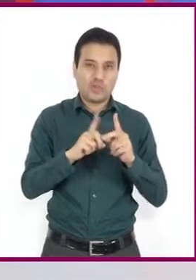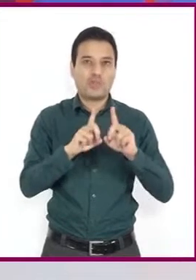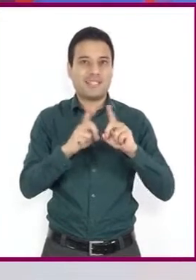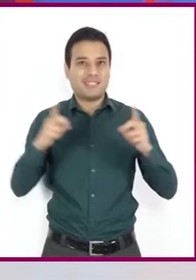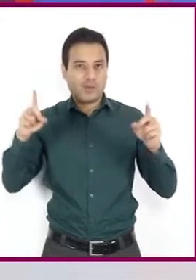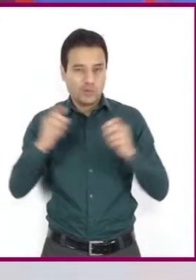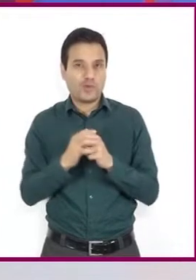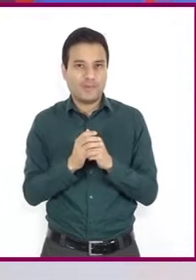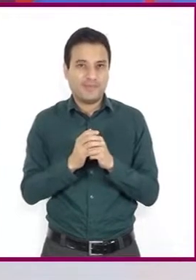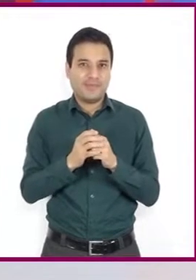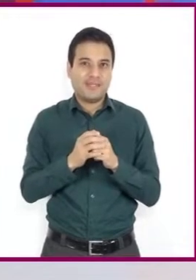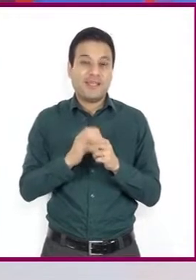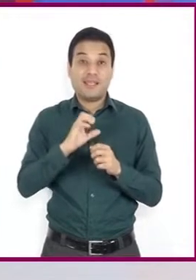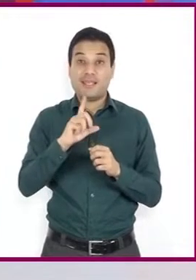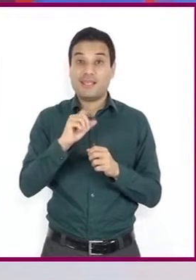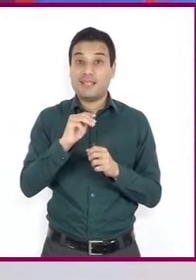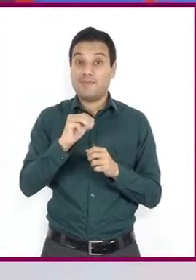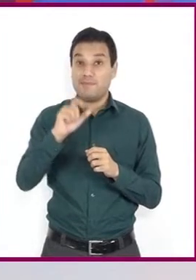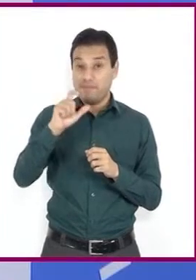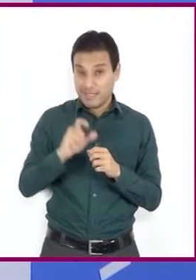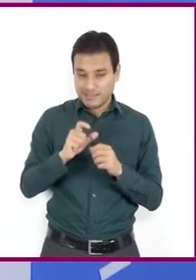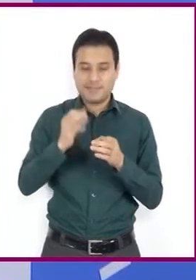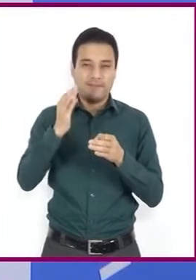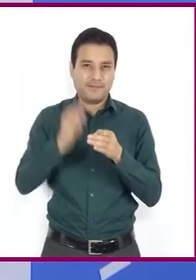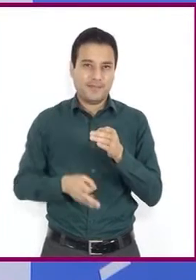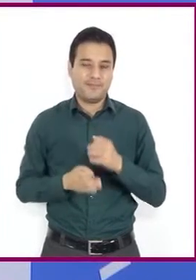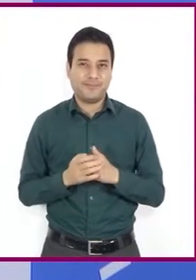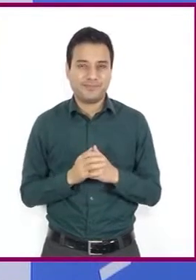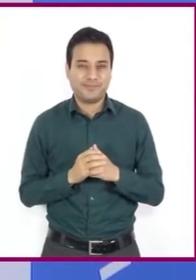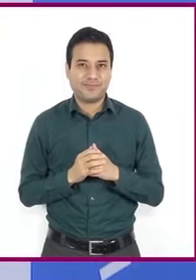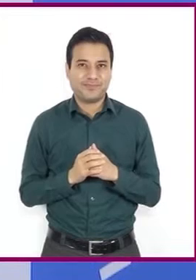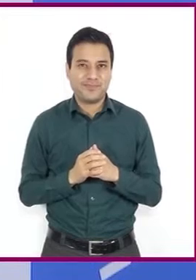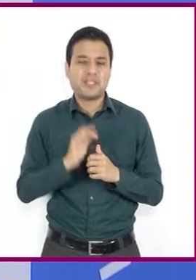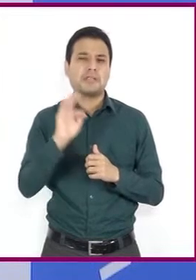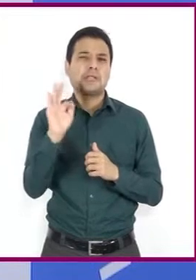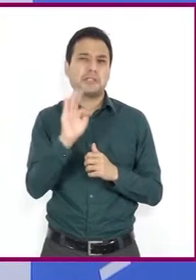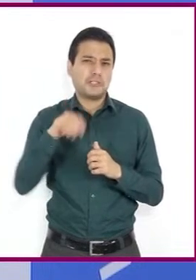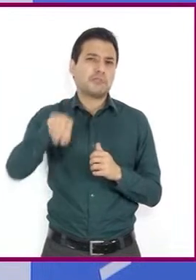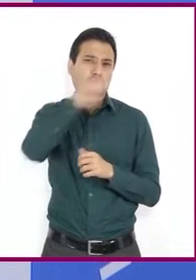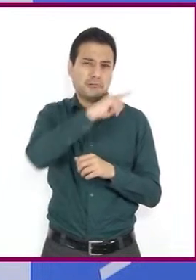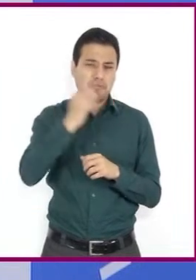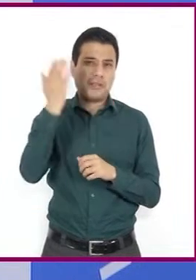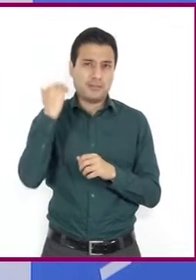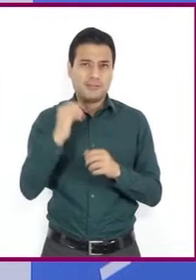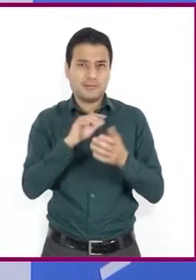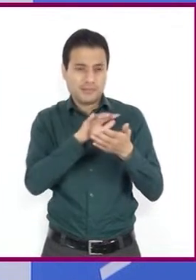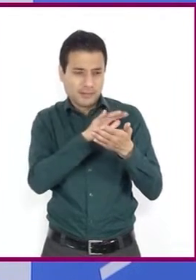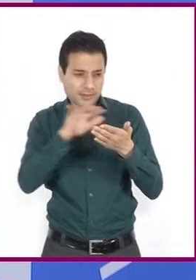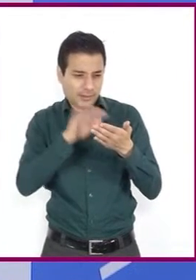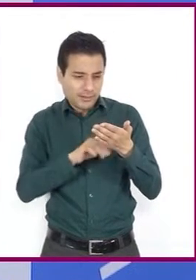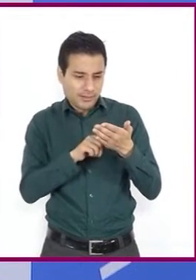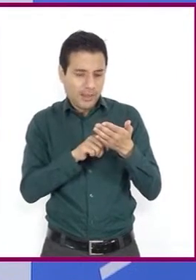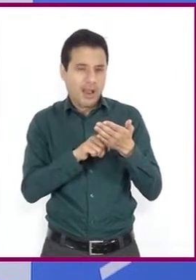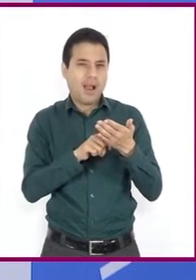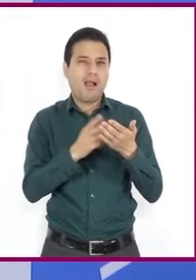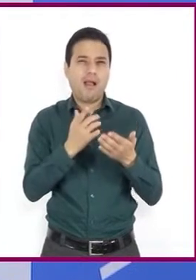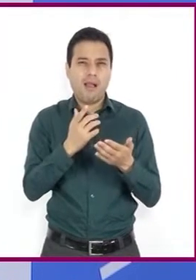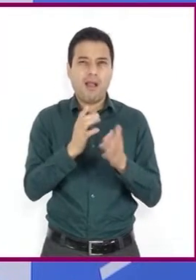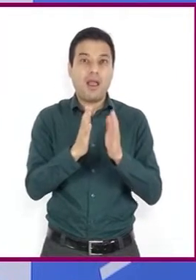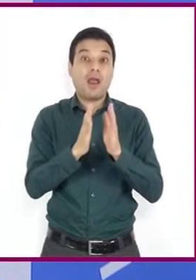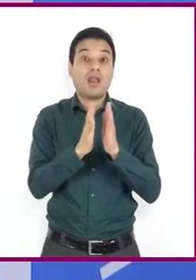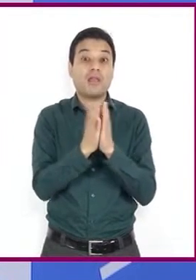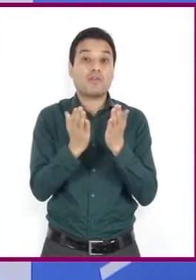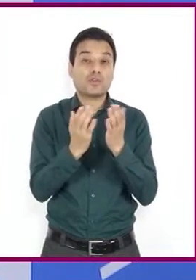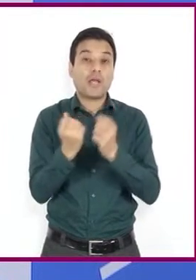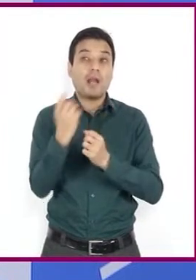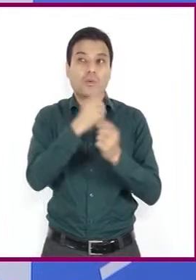desarrollo, clímax y desenlace. Probablemente han leído o escuchado que algunos textos rompen con esa